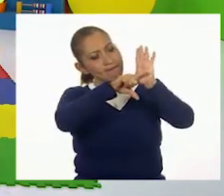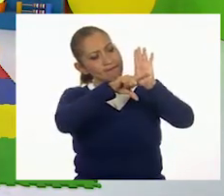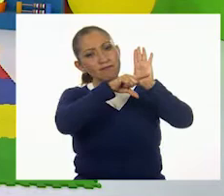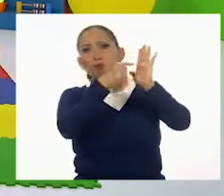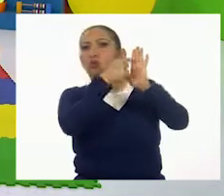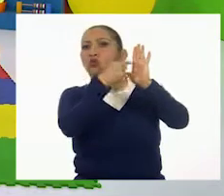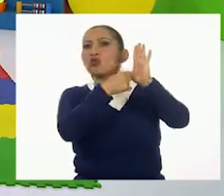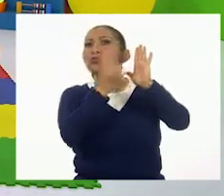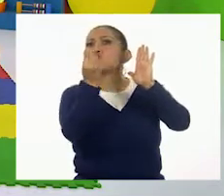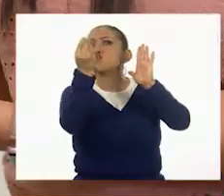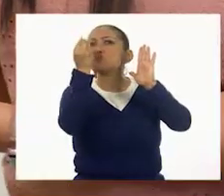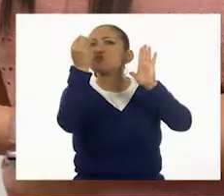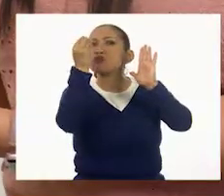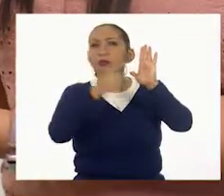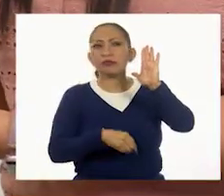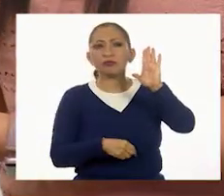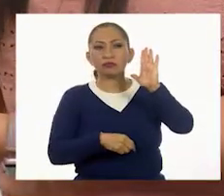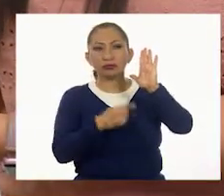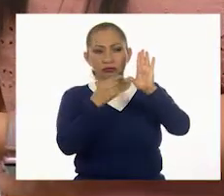muchos?